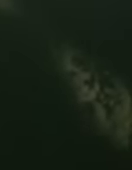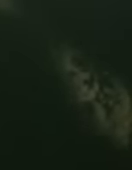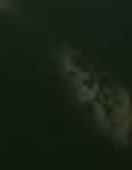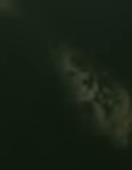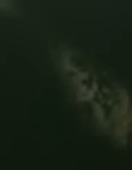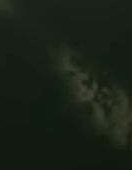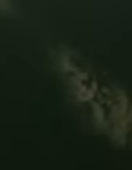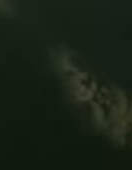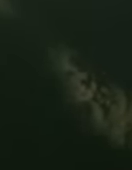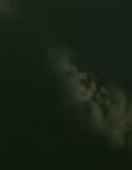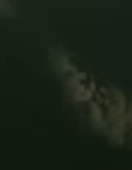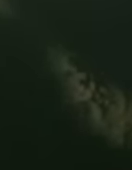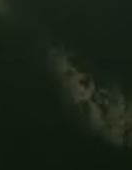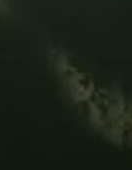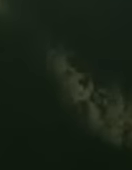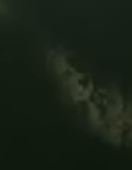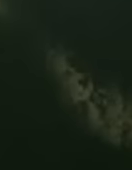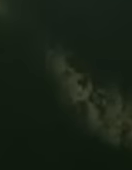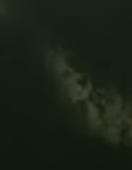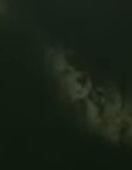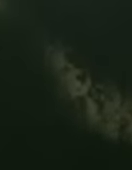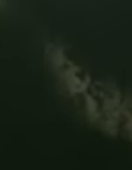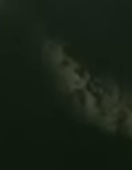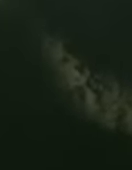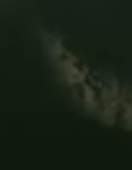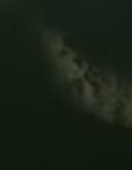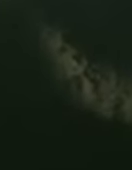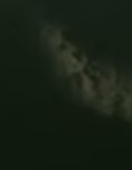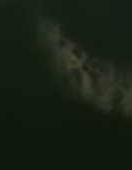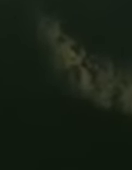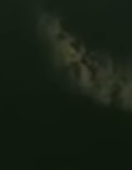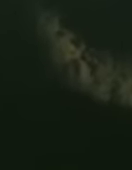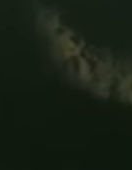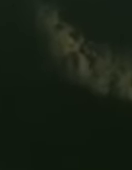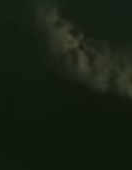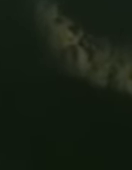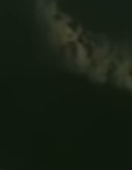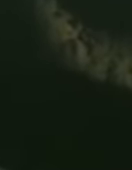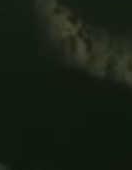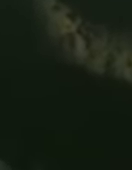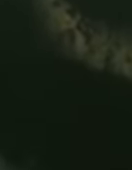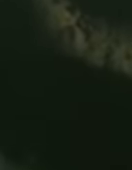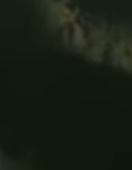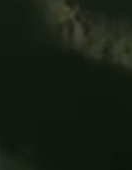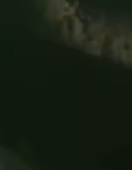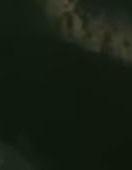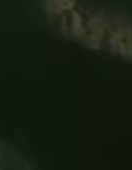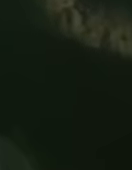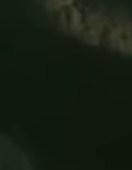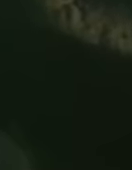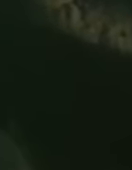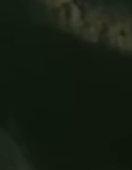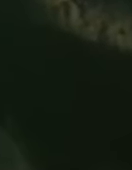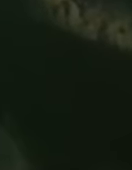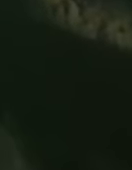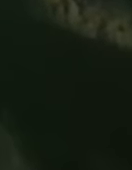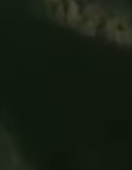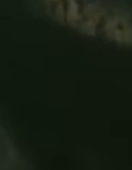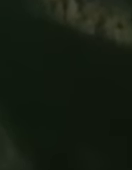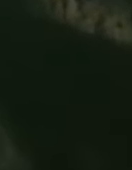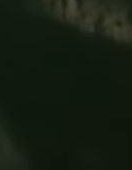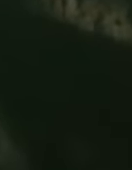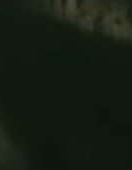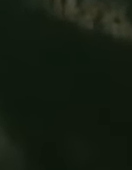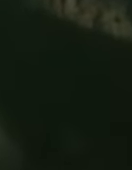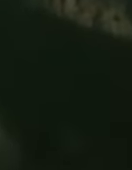del Partido Socialista Unido de Venezuela, de la JPSU, madrinas y padrinos de la Comisión Presidencial del